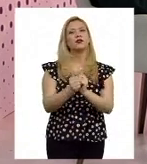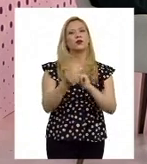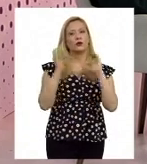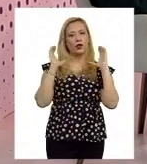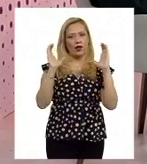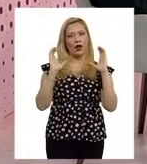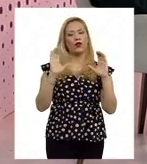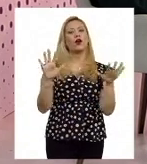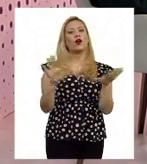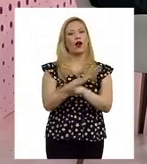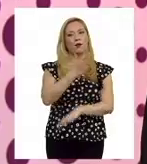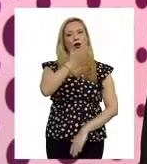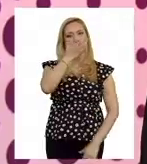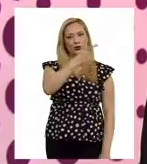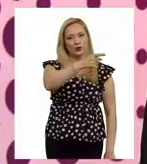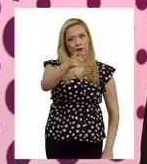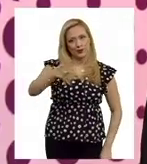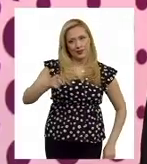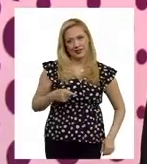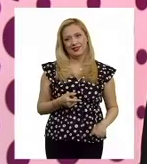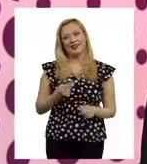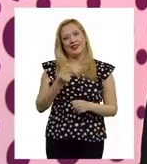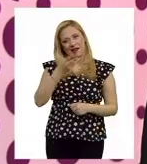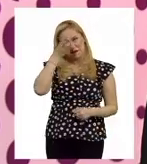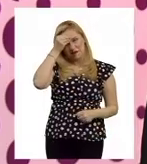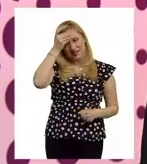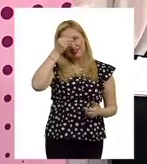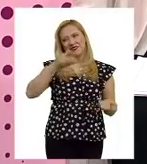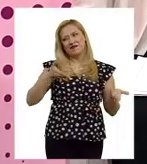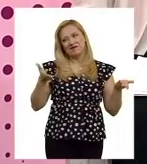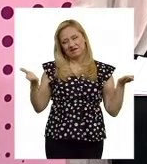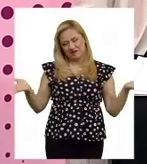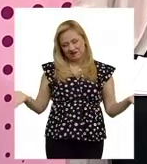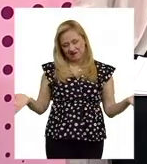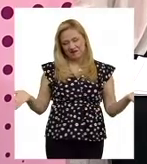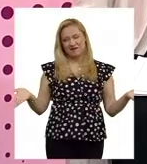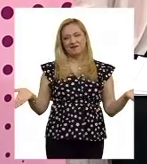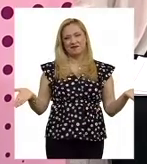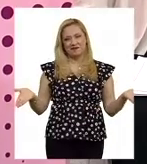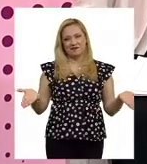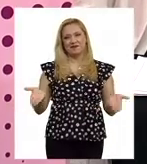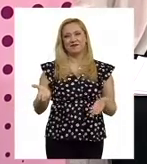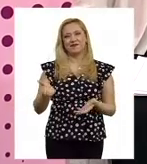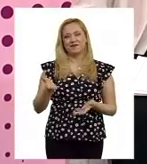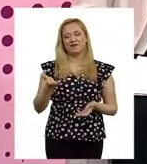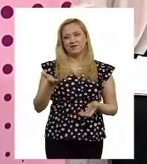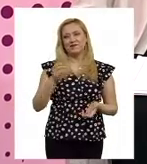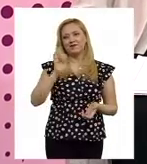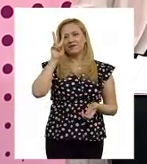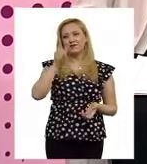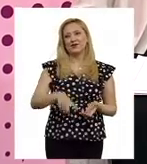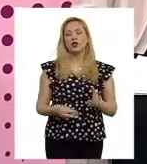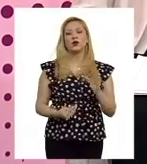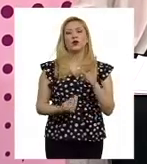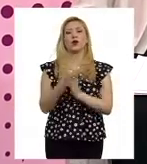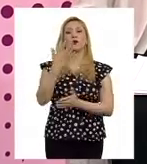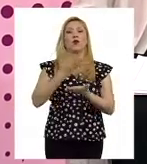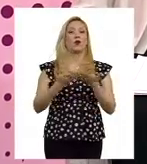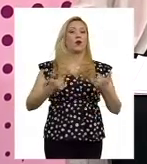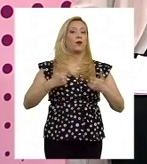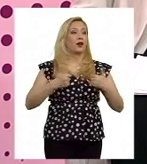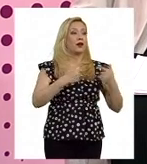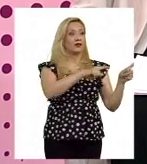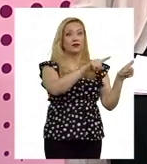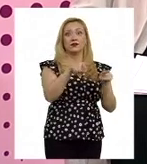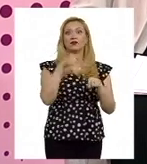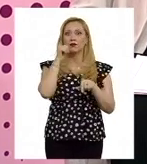de aprender y aprendo de mi hija, que ella es mucho más consciente de las... O sea, la nueva generación nos puede